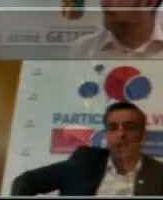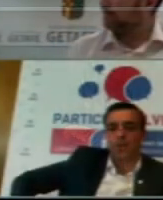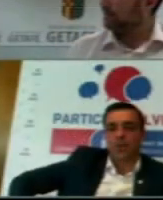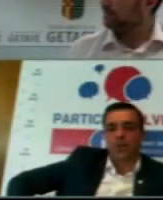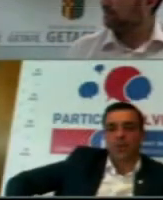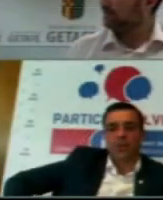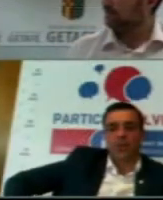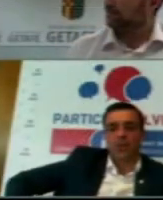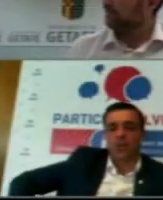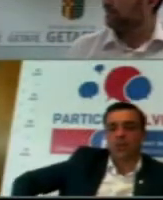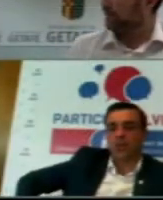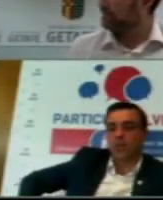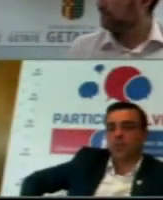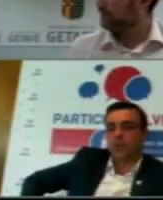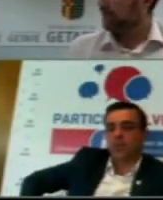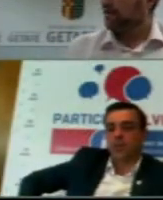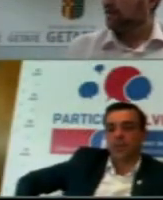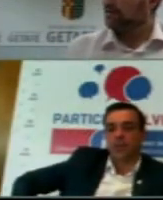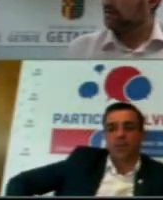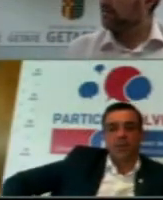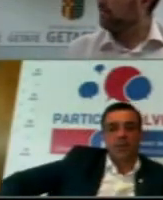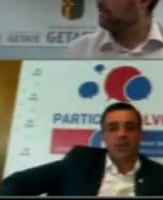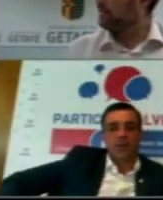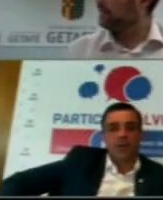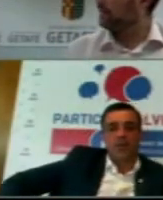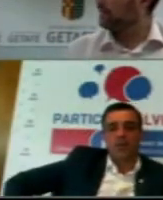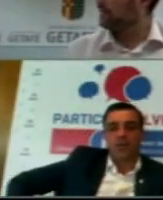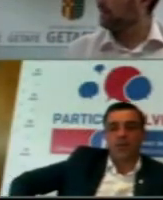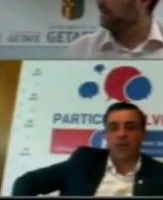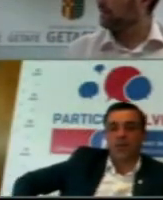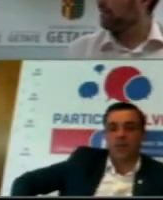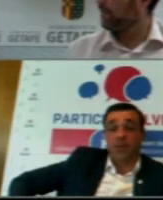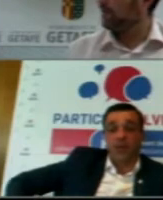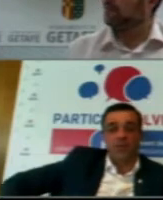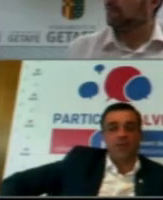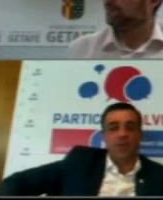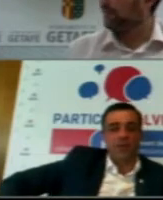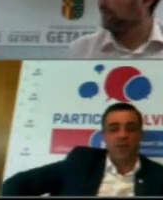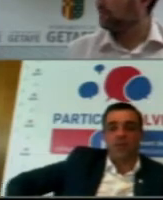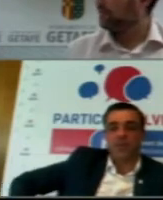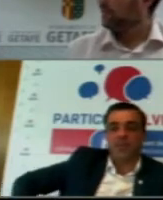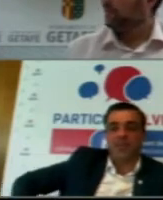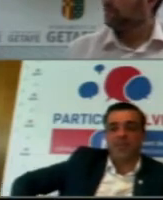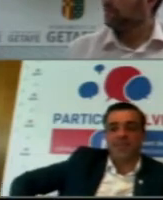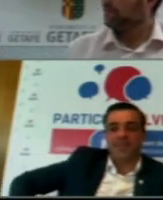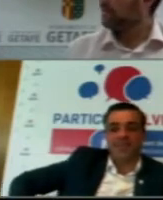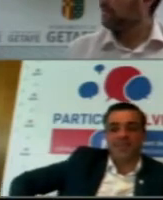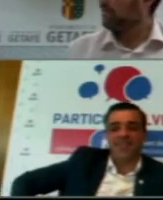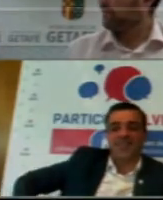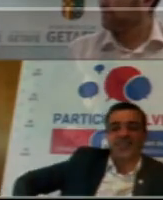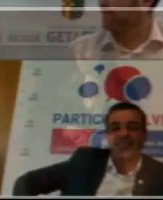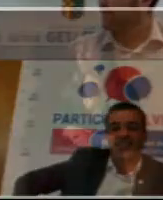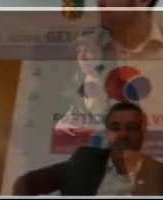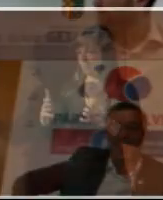que muchísimas gracias al Ayuntamiento de Madrid y a todo el mundo. Un abrazo desde Mallorca. Un abrazo y feliz